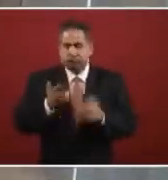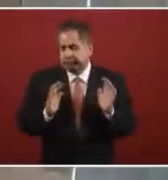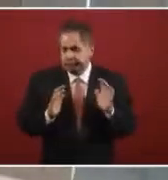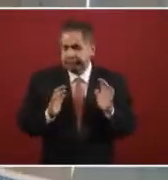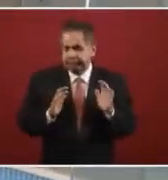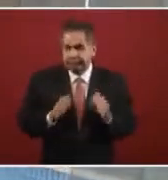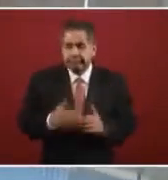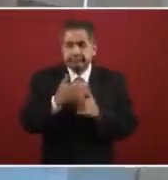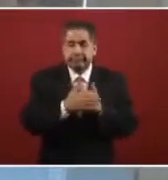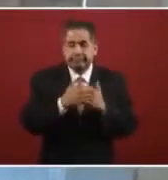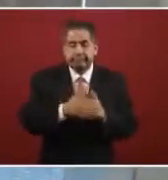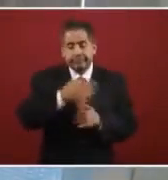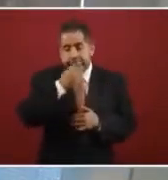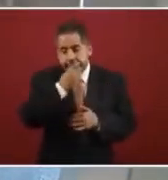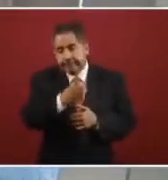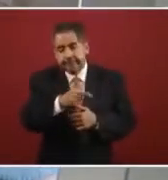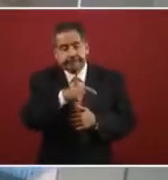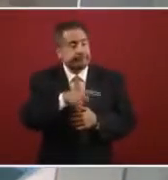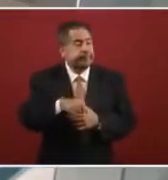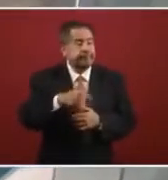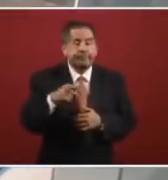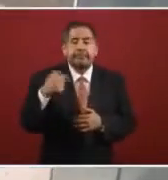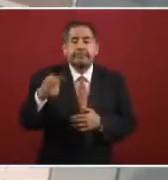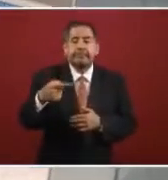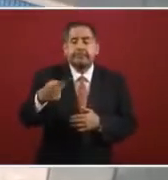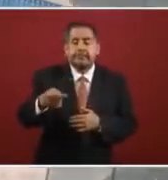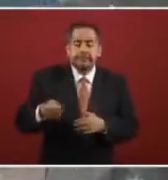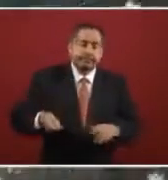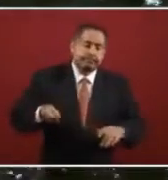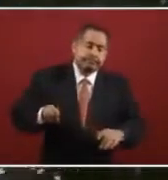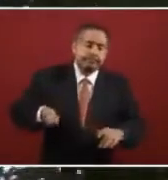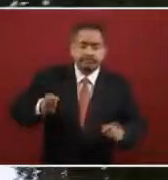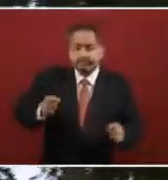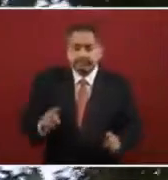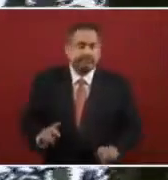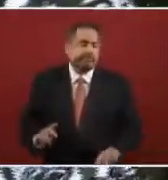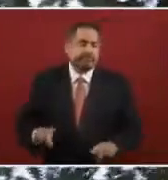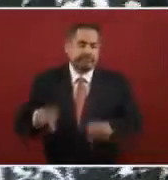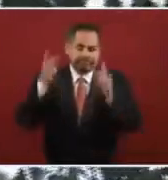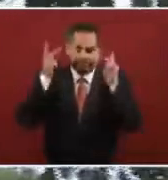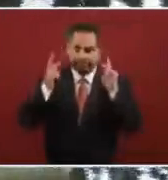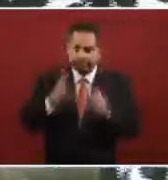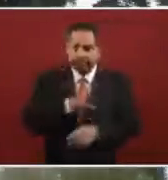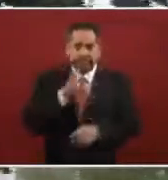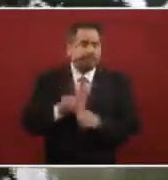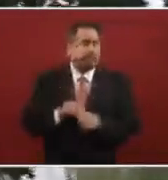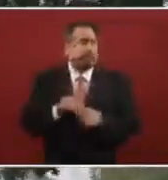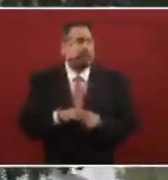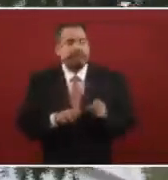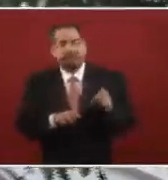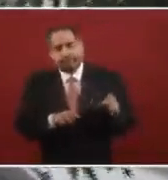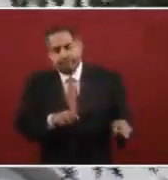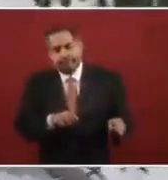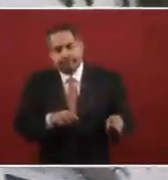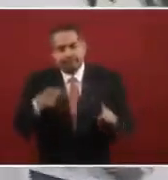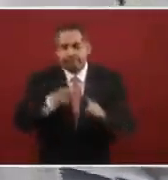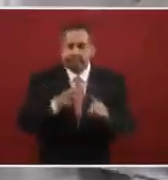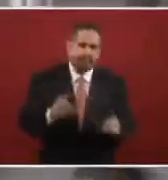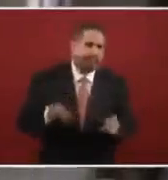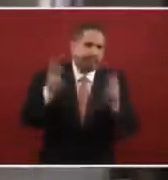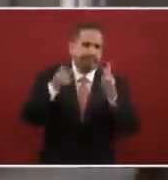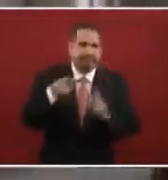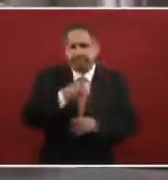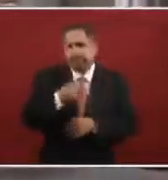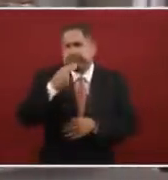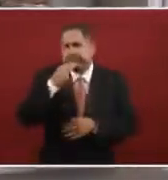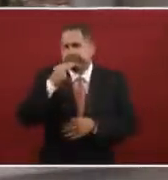señor presidente muy puntual es que en la próxima subasta del instituto para So devolverle during al the pueblo next robado, auction, pues tenga un destino, tenga they'll- una venta y que they'll